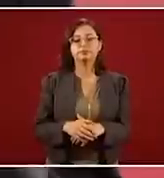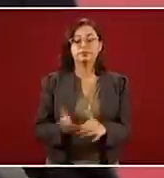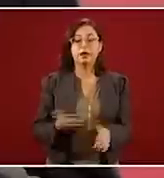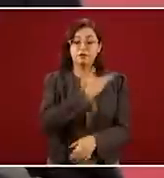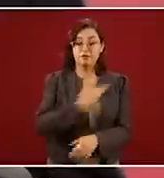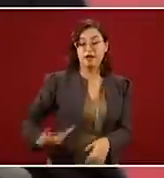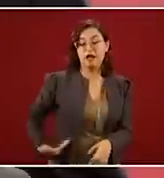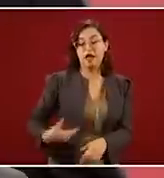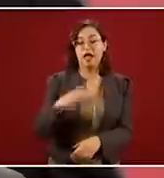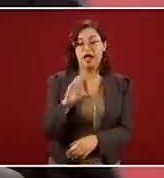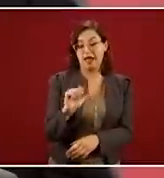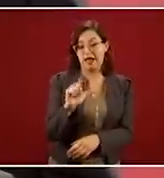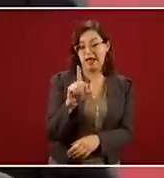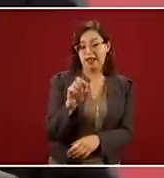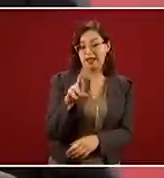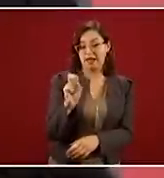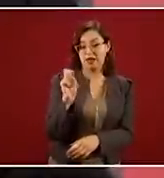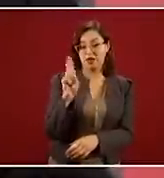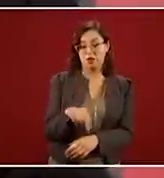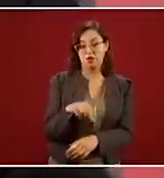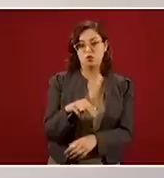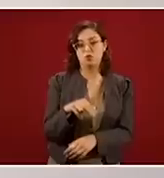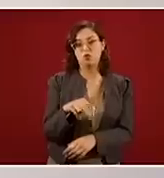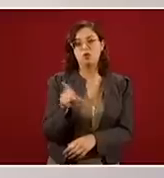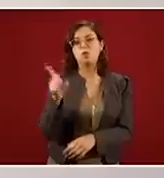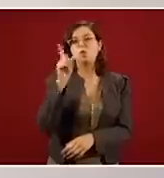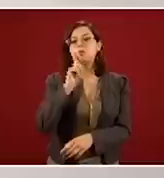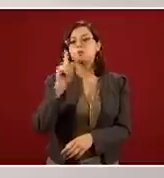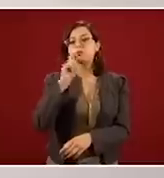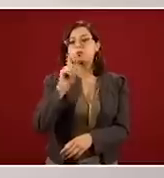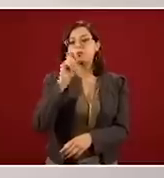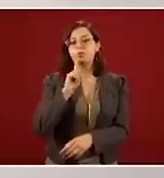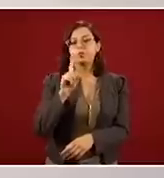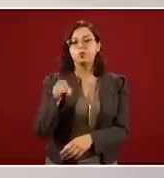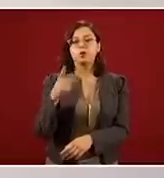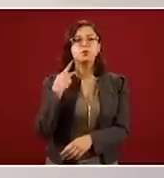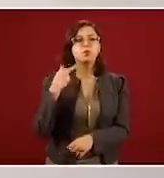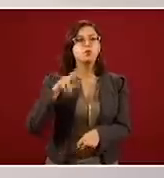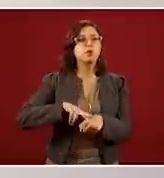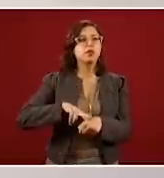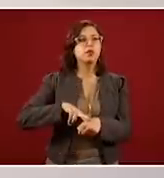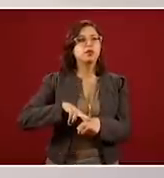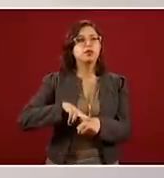Calderón de presidente, una señora de procuradora, ¿no?,